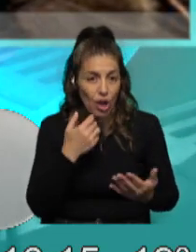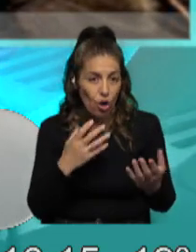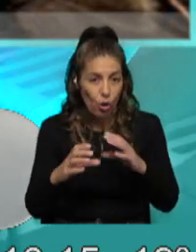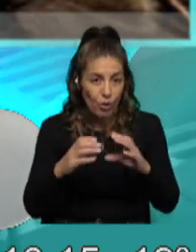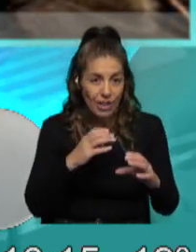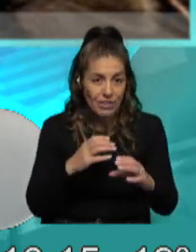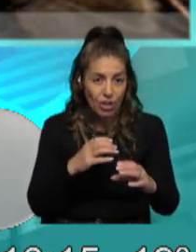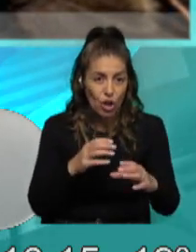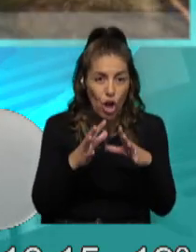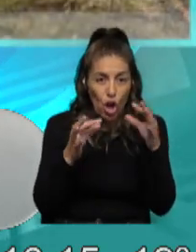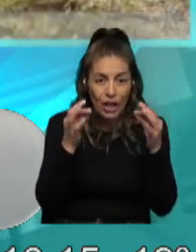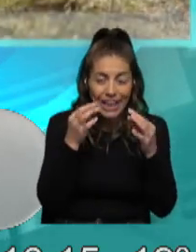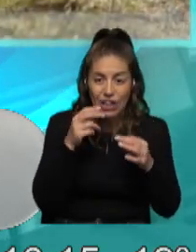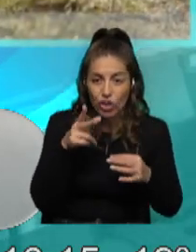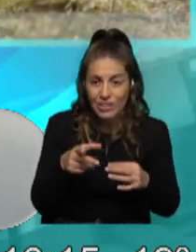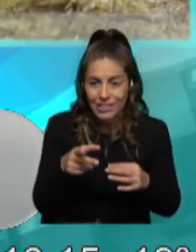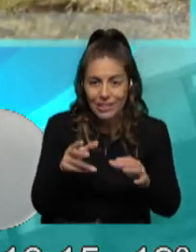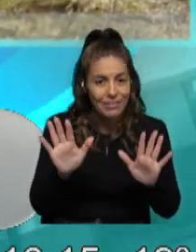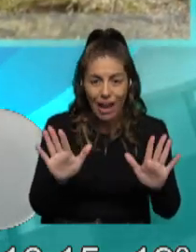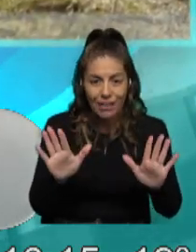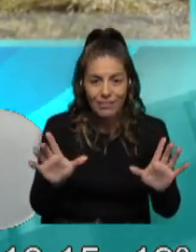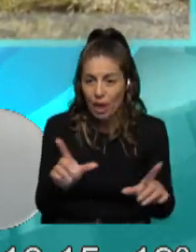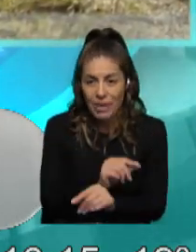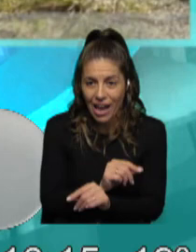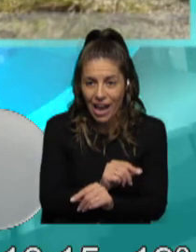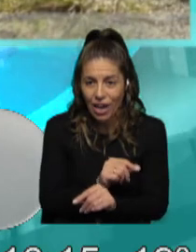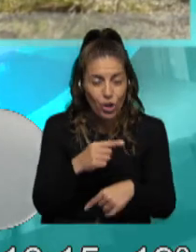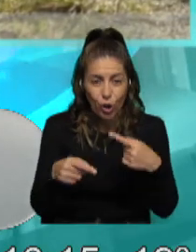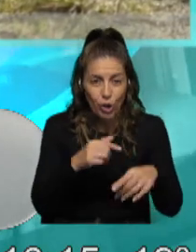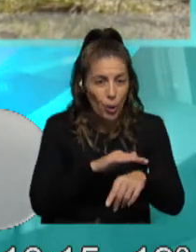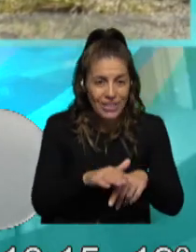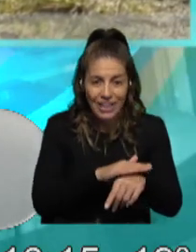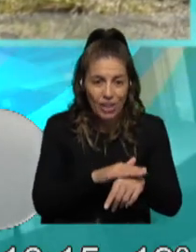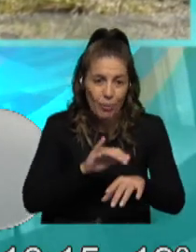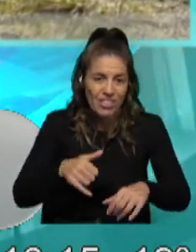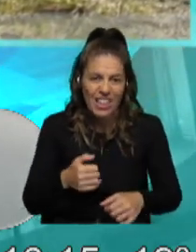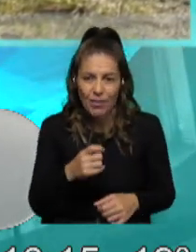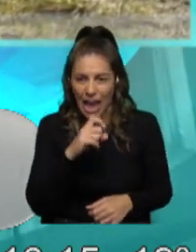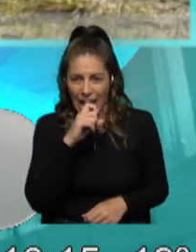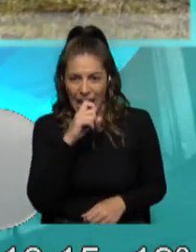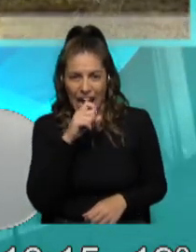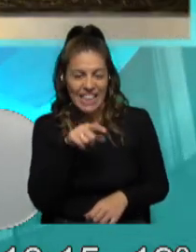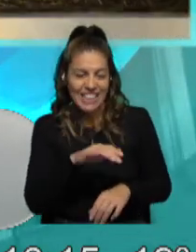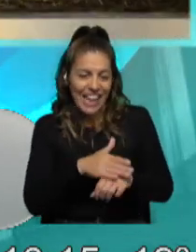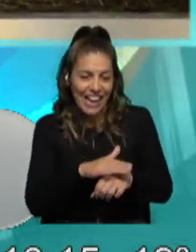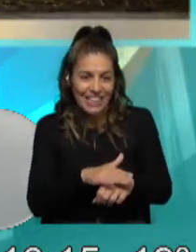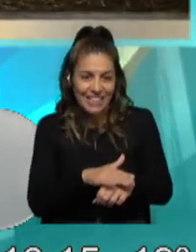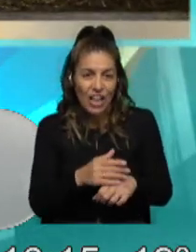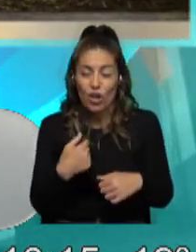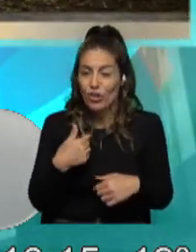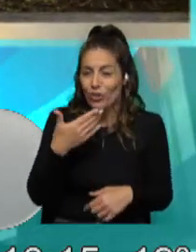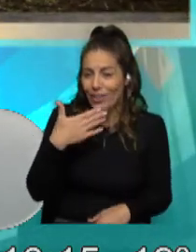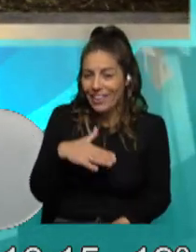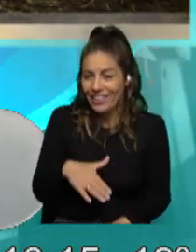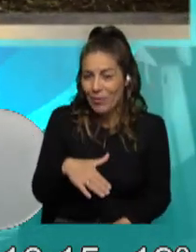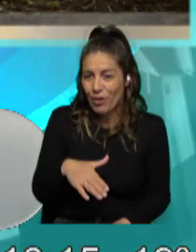nos está diciendo es, che, negro, hasta acá. No me acaricies más, porque en realidad ya estaría enojándome de estas caricias. Y lo que nosotros interpretamos